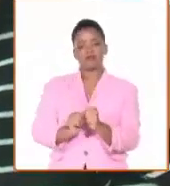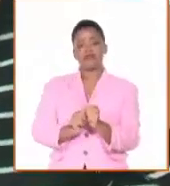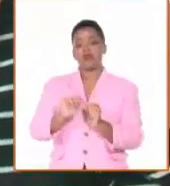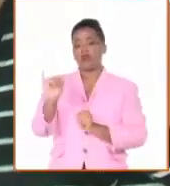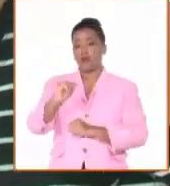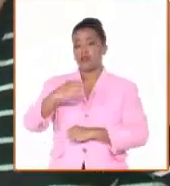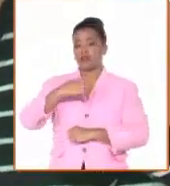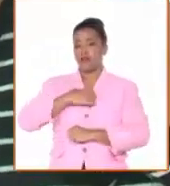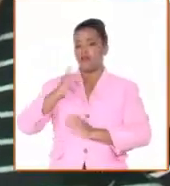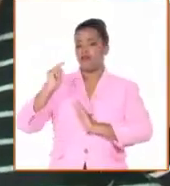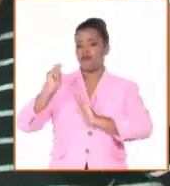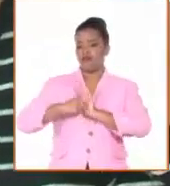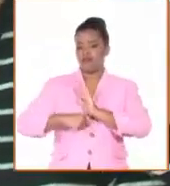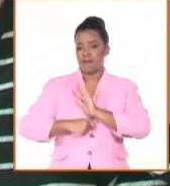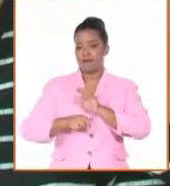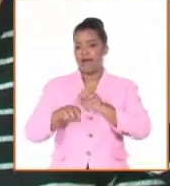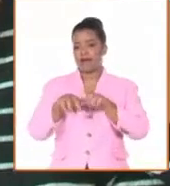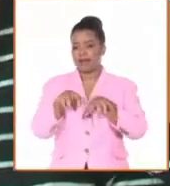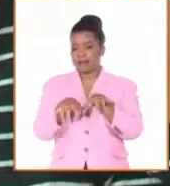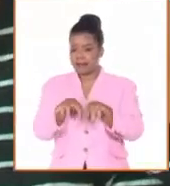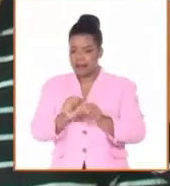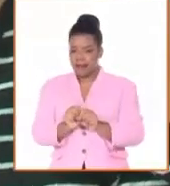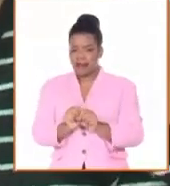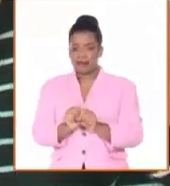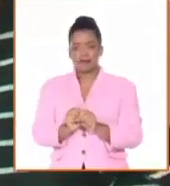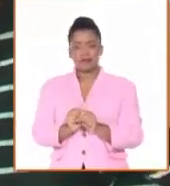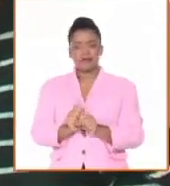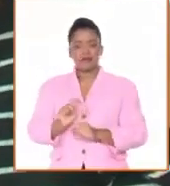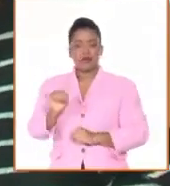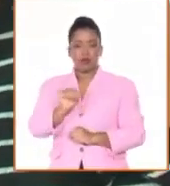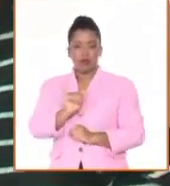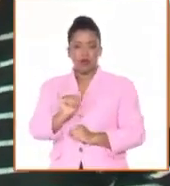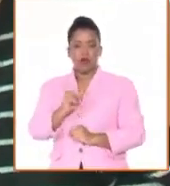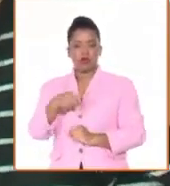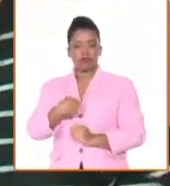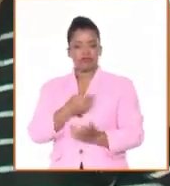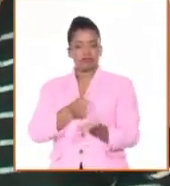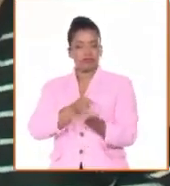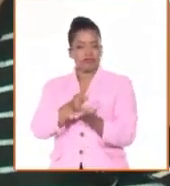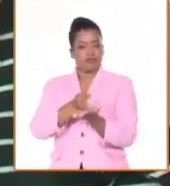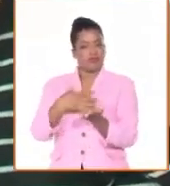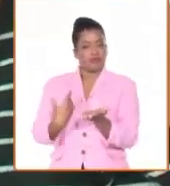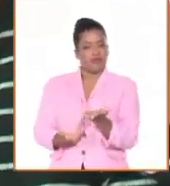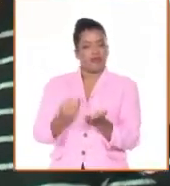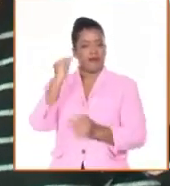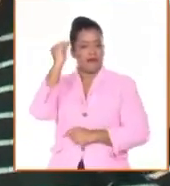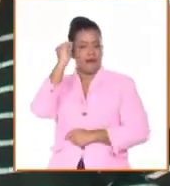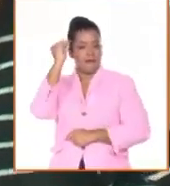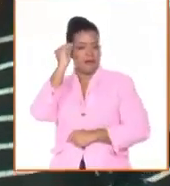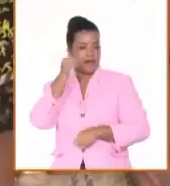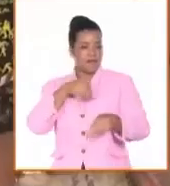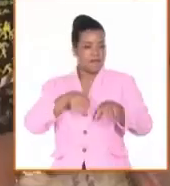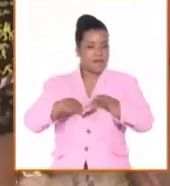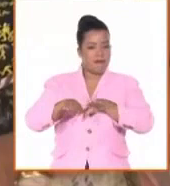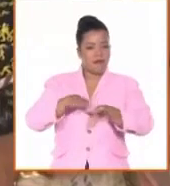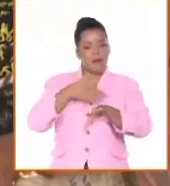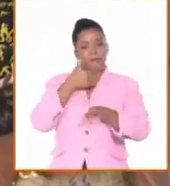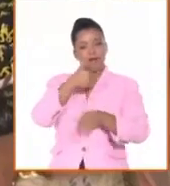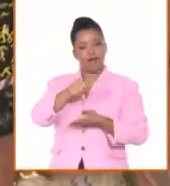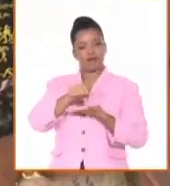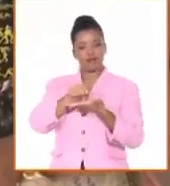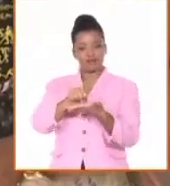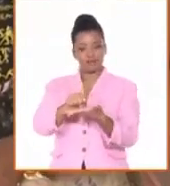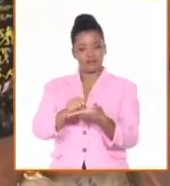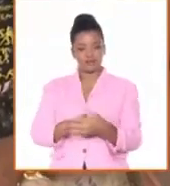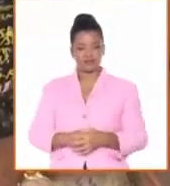los registradores están habilitados se van presentando y nos seguimos capacitando Y preparando para seguir prestando este servicio especial